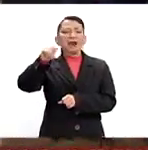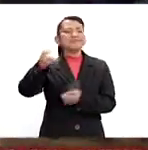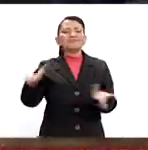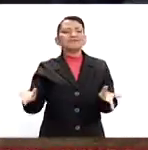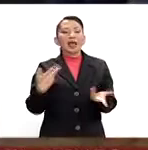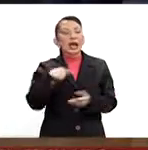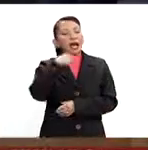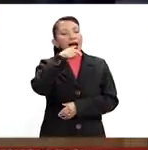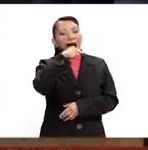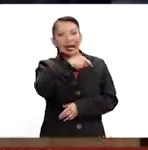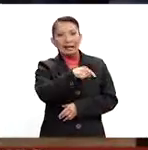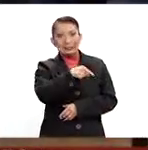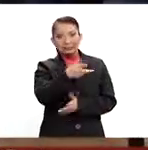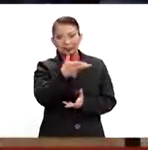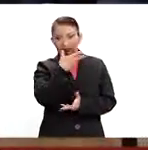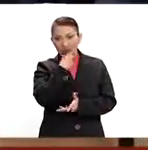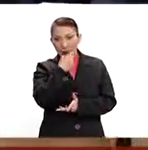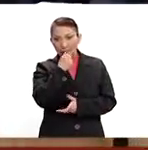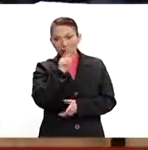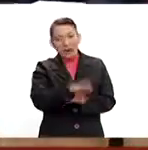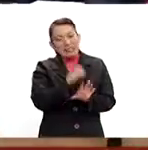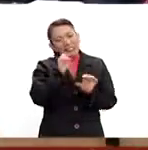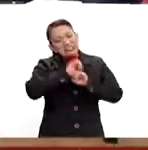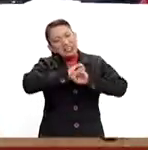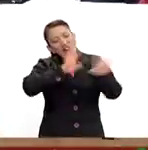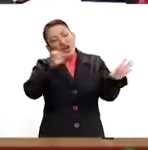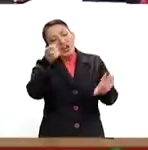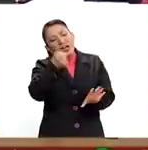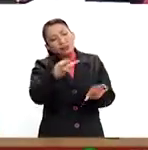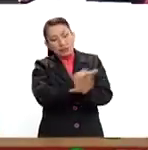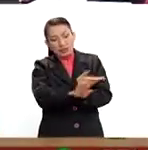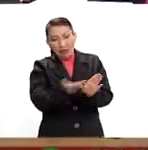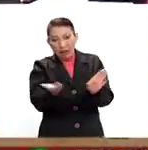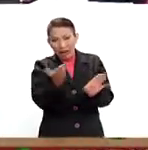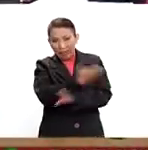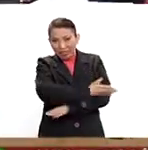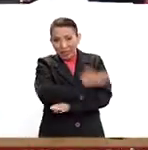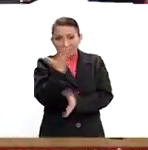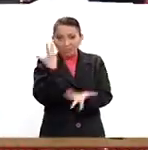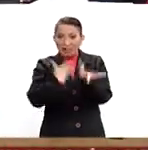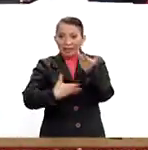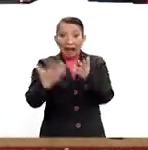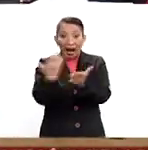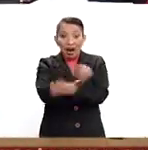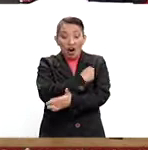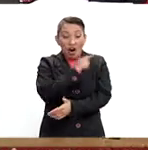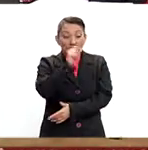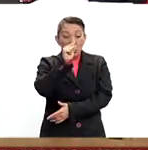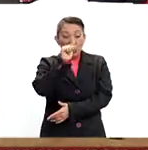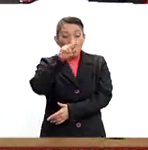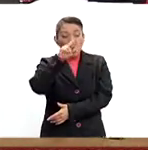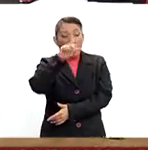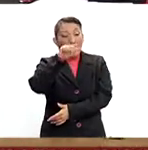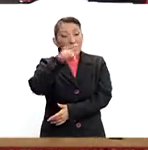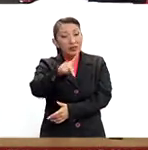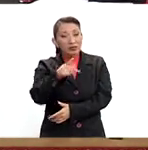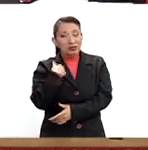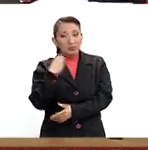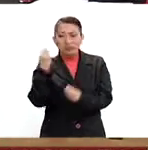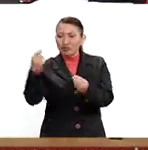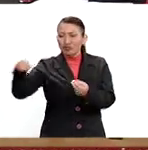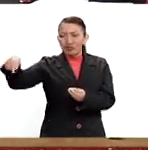pues nos va a dar más luces sobre todo lo que ocurrió respecto al triunfo de Donald Trump, que muchos,